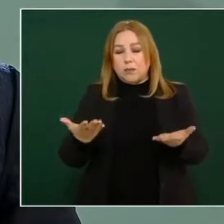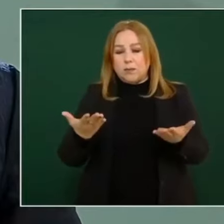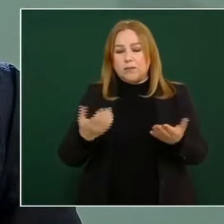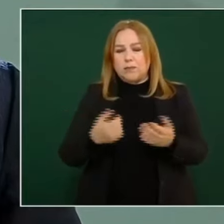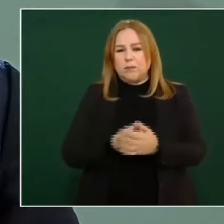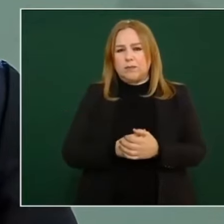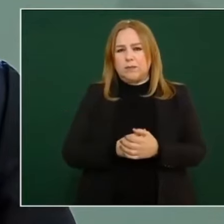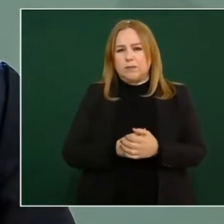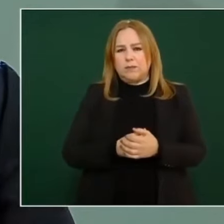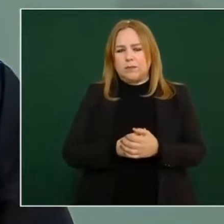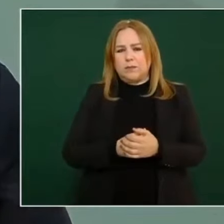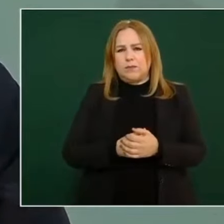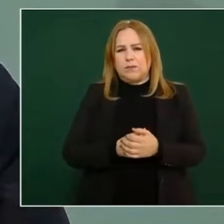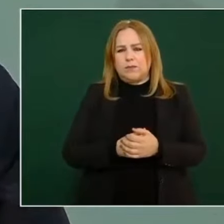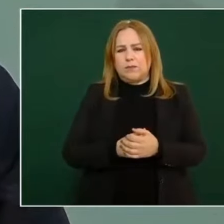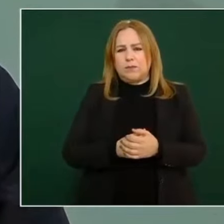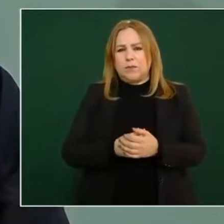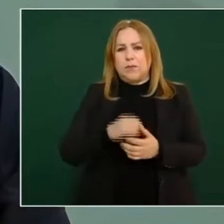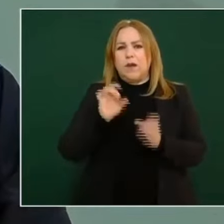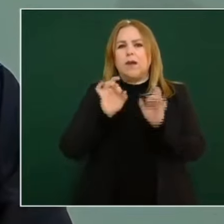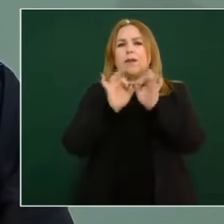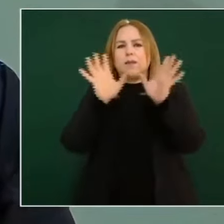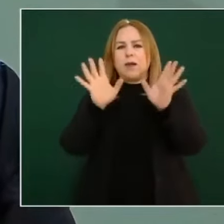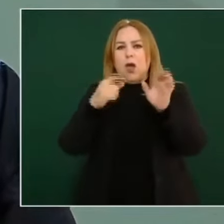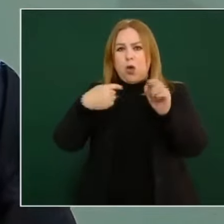Si yo fuese corrupto